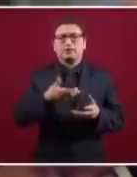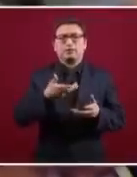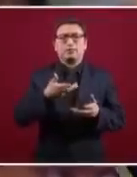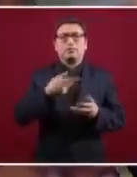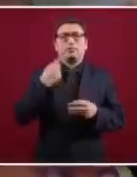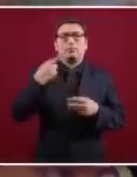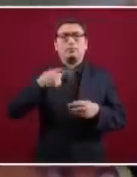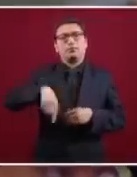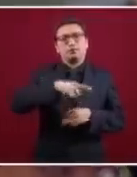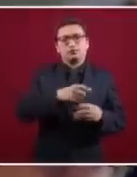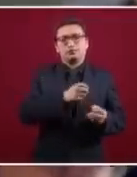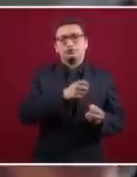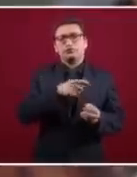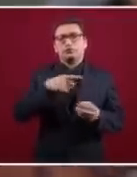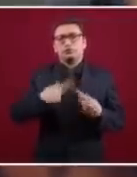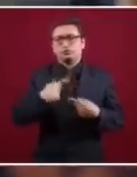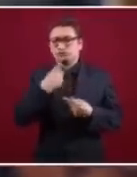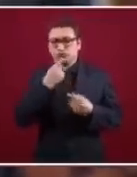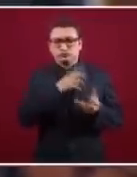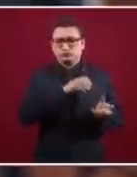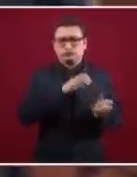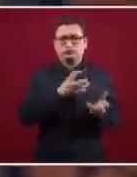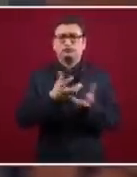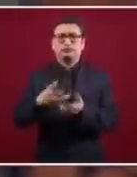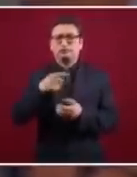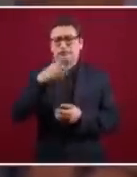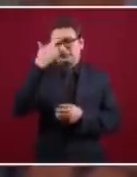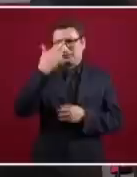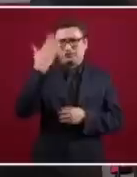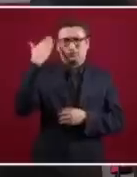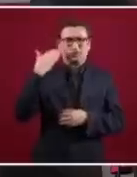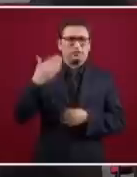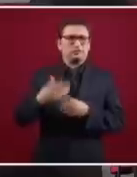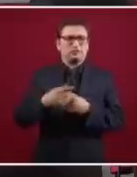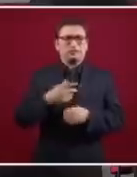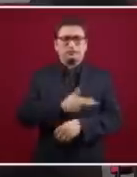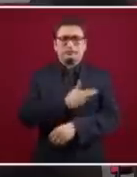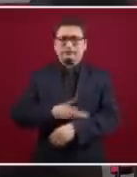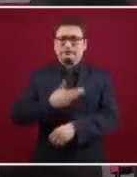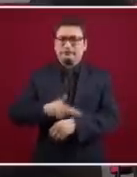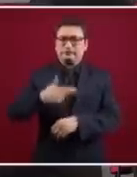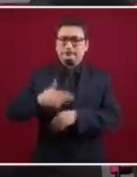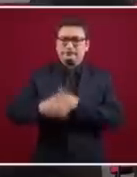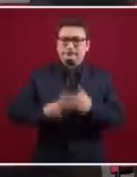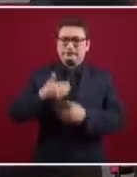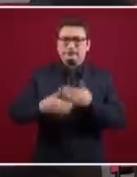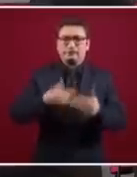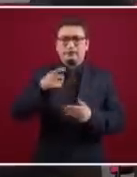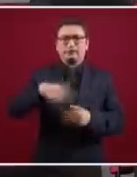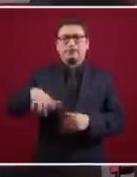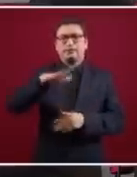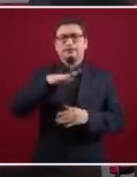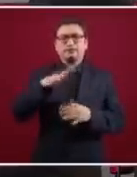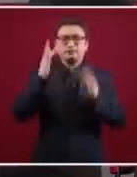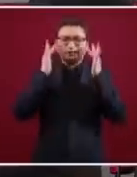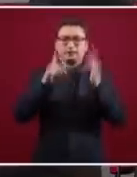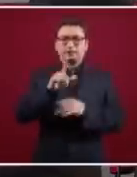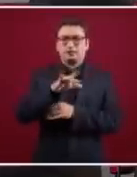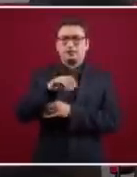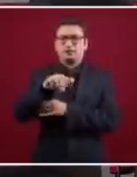en la que en el que ustedes sean presidente ponía en marcha después de una larga batalla legal las obras en santa lucia